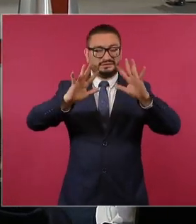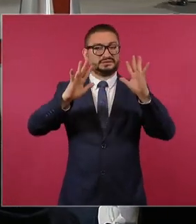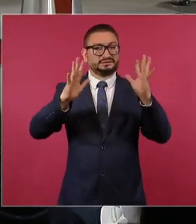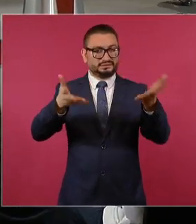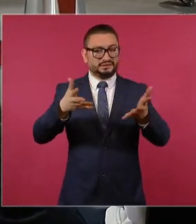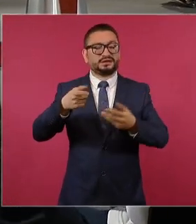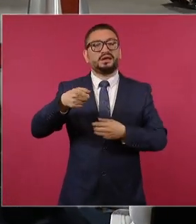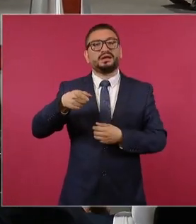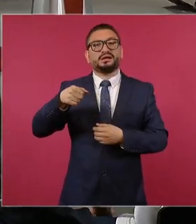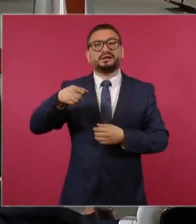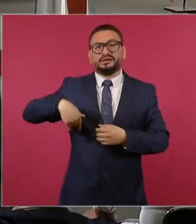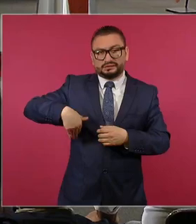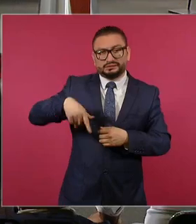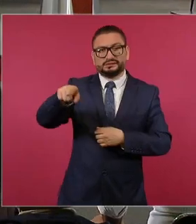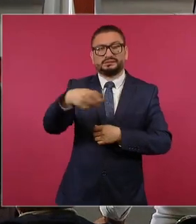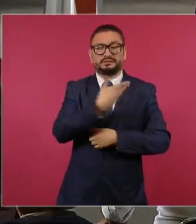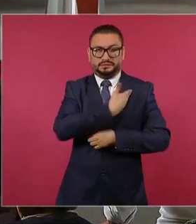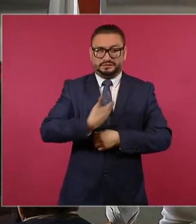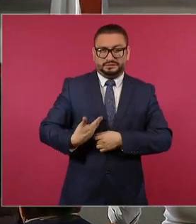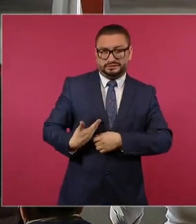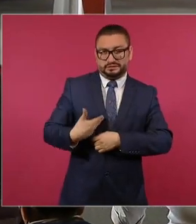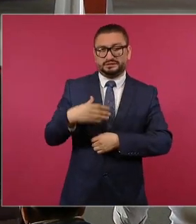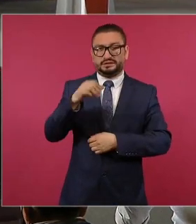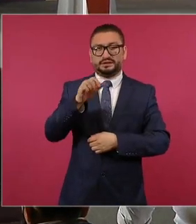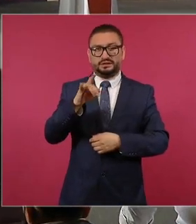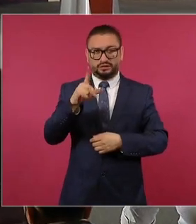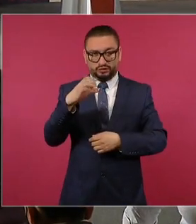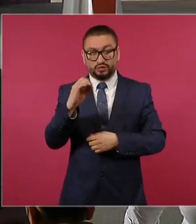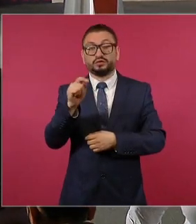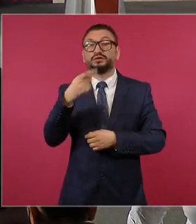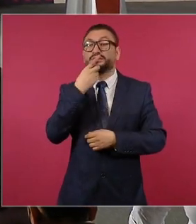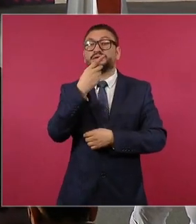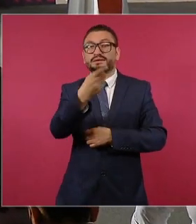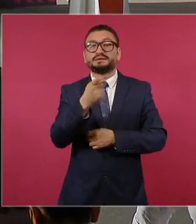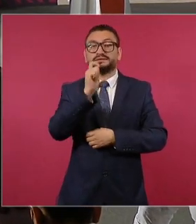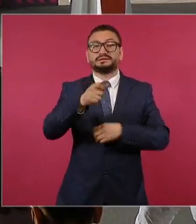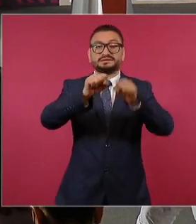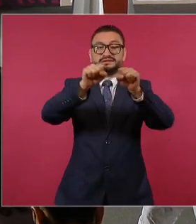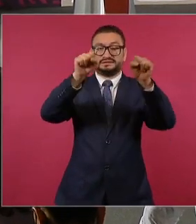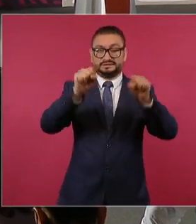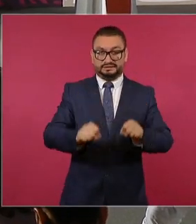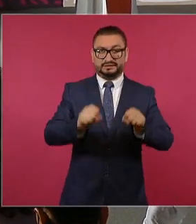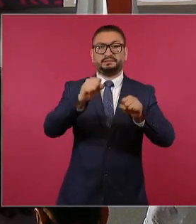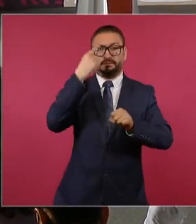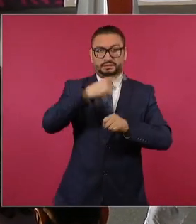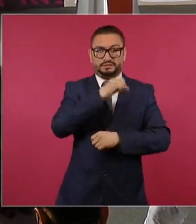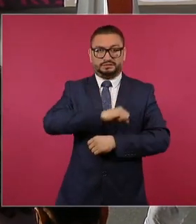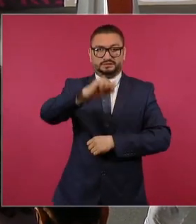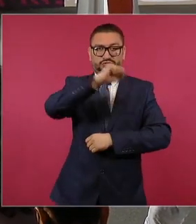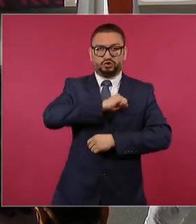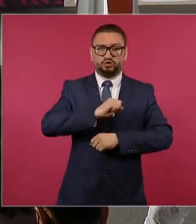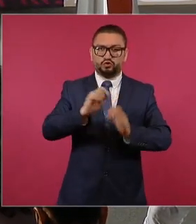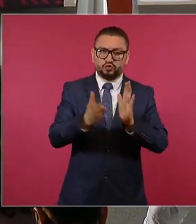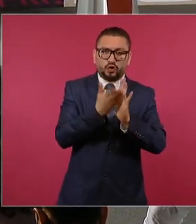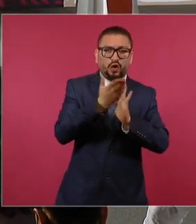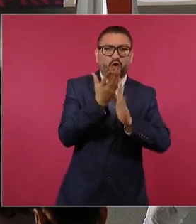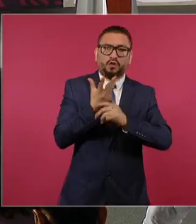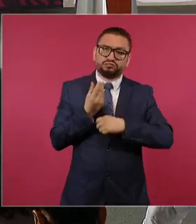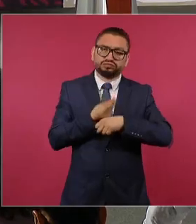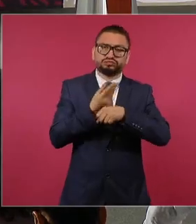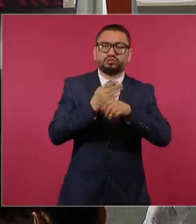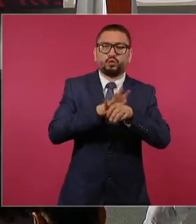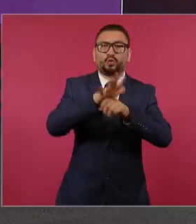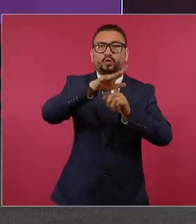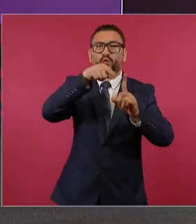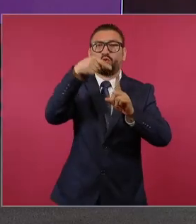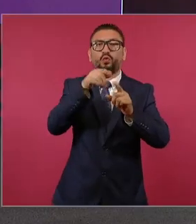ha dicho el presidente López Obrador, el sistema público de salud que se está construyendo está basado en